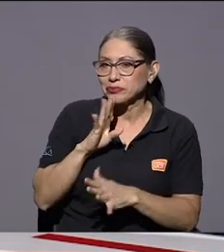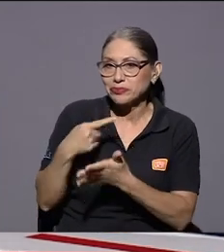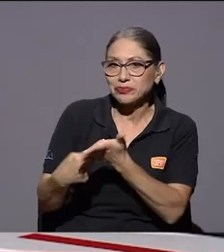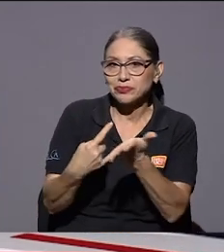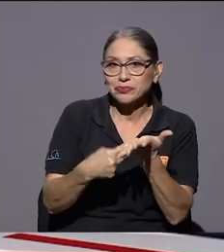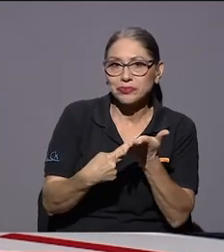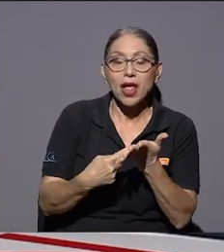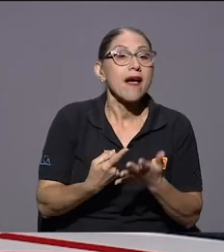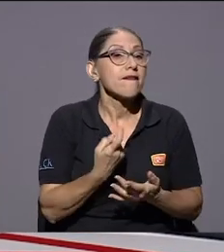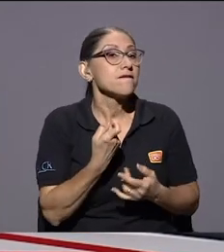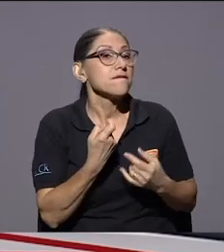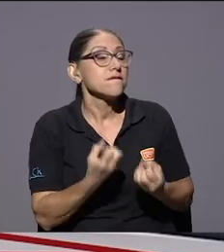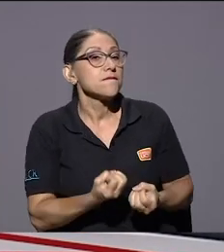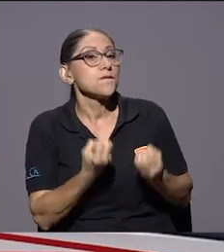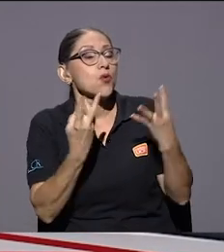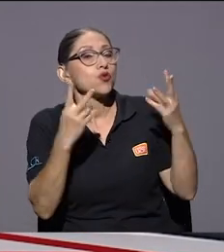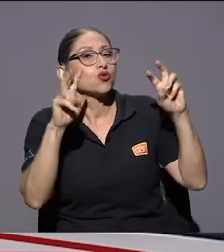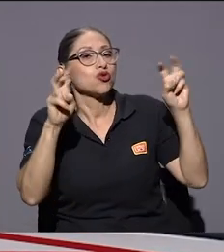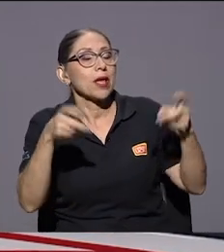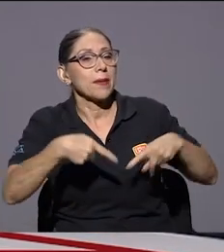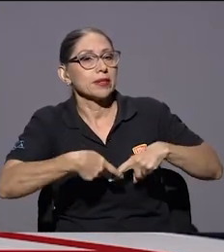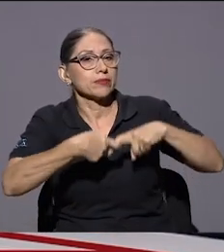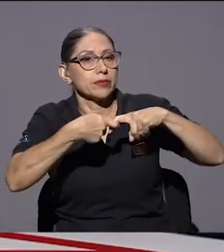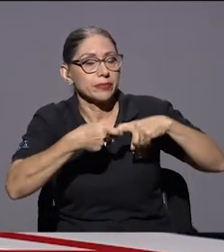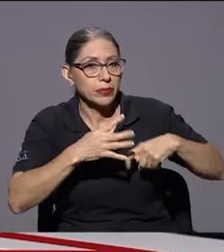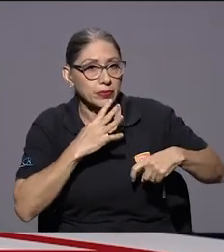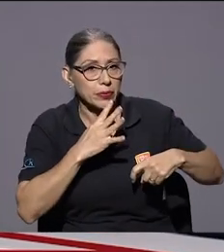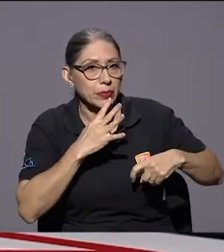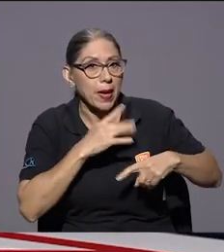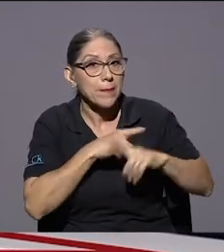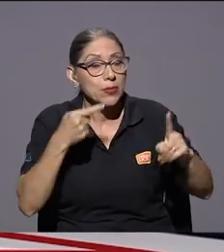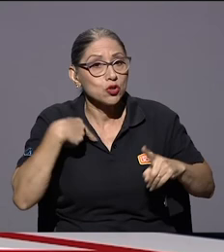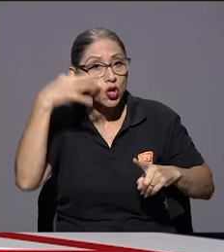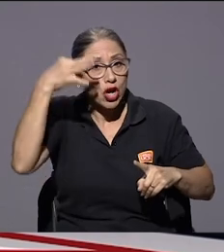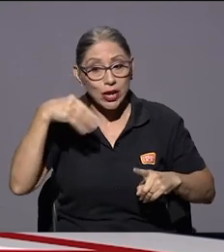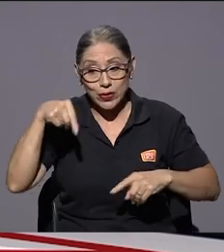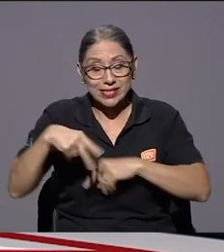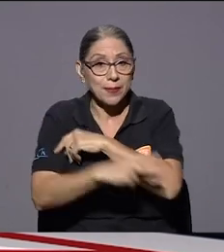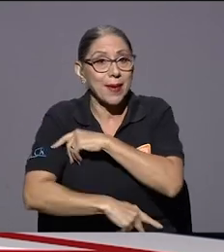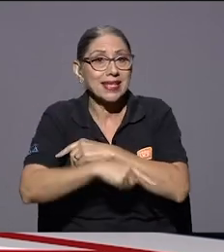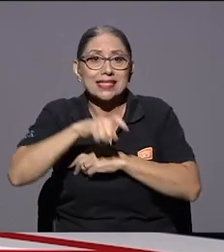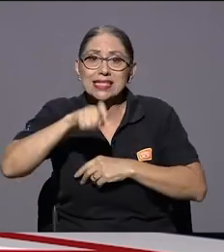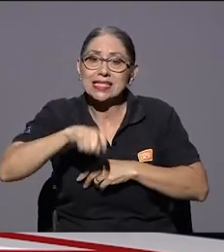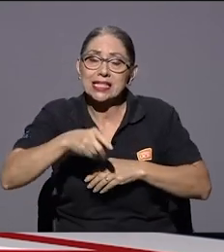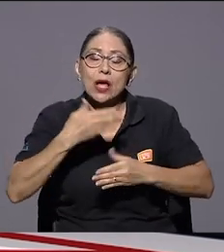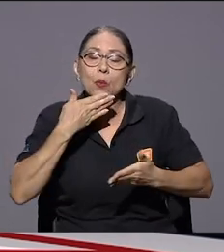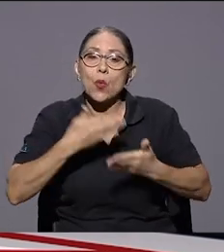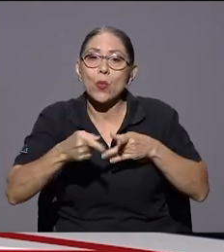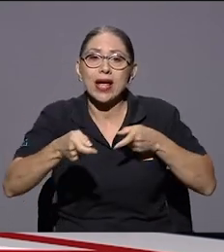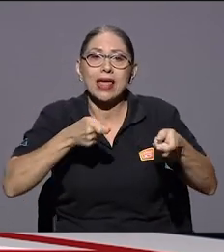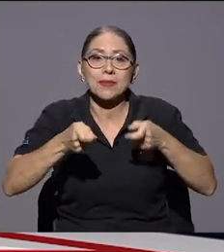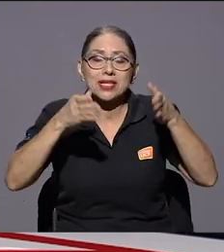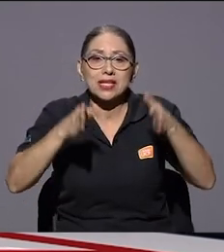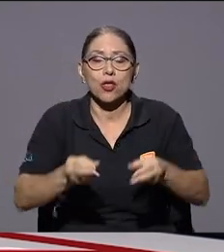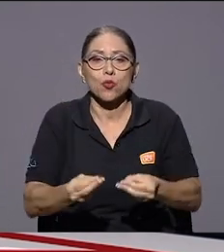por conversar, pero creo con mucha contundencia que este país necesita un muy buen administrador